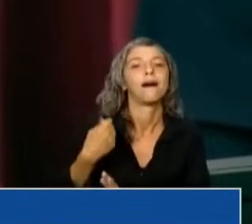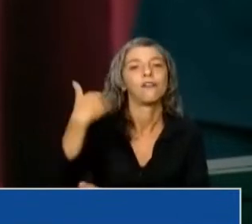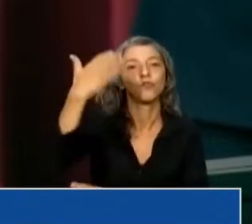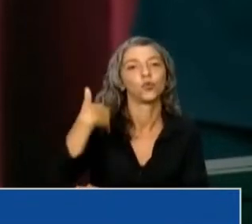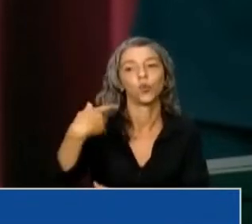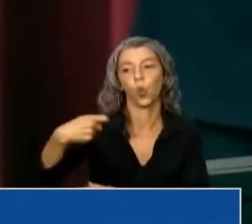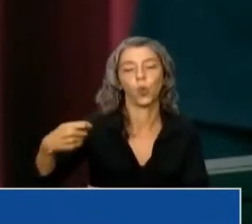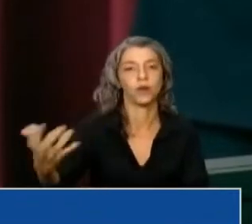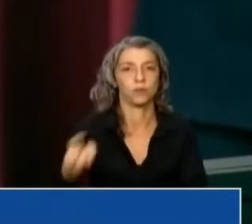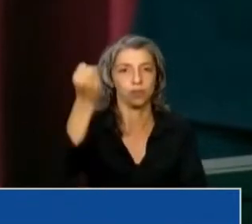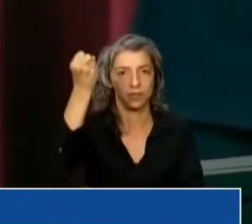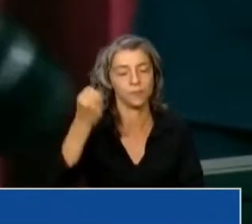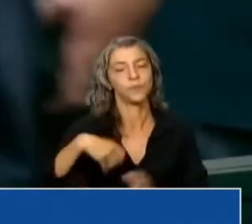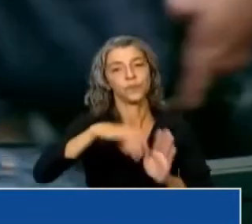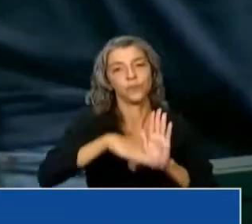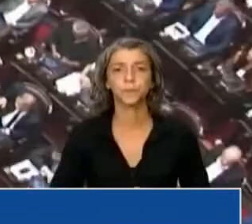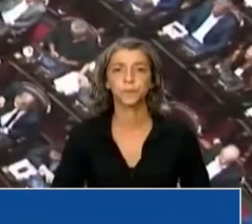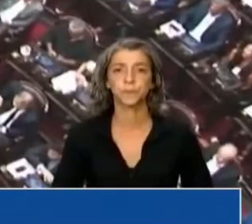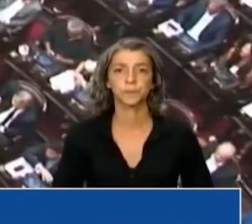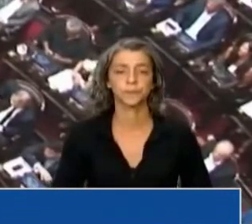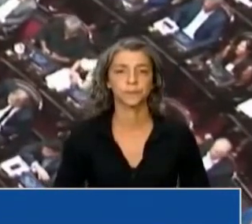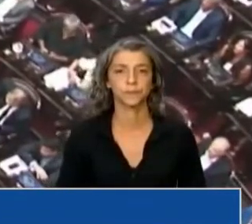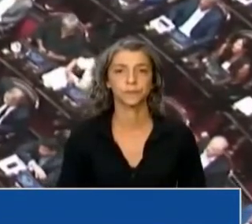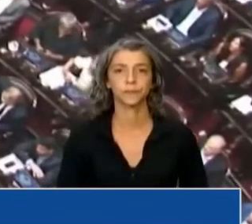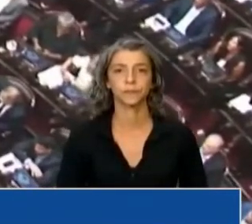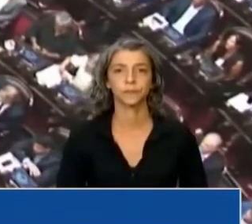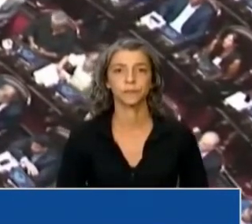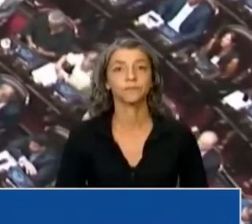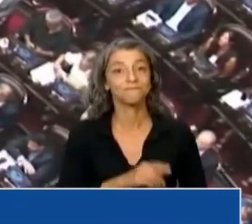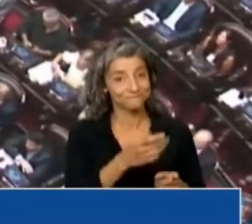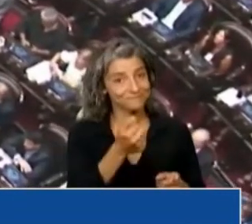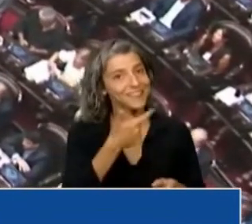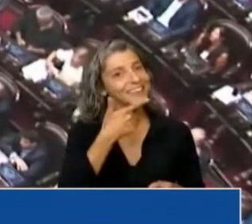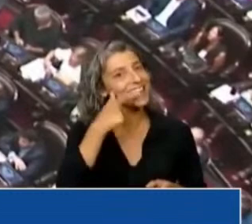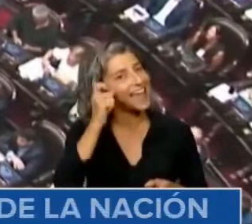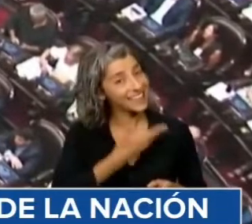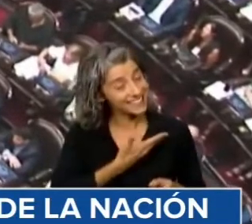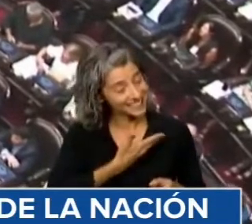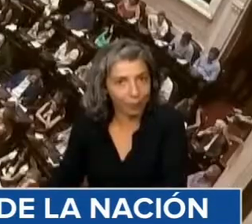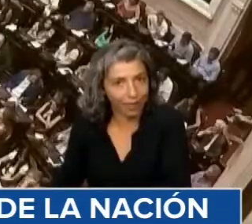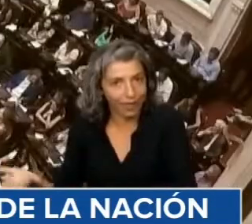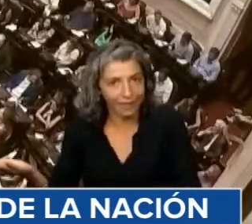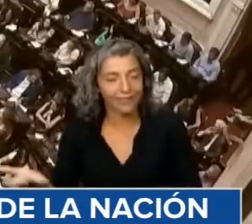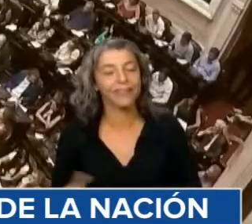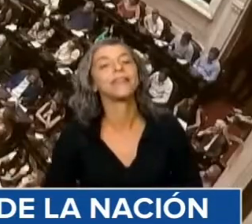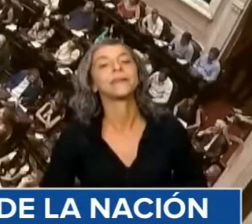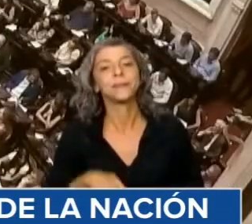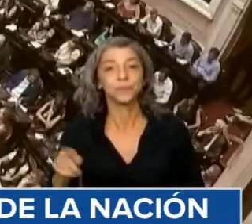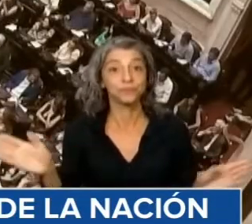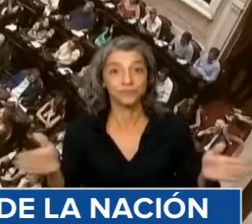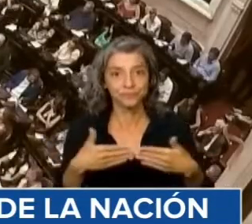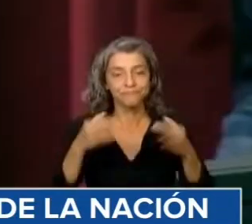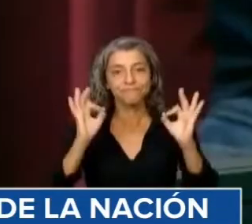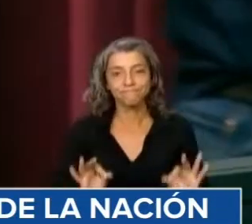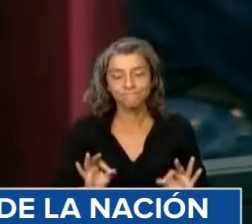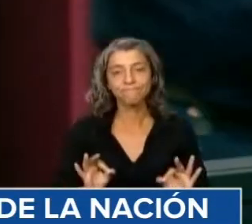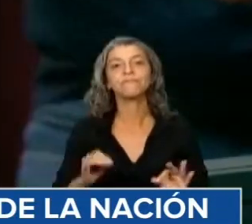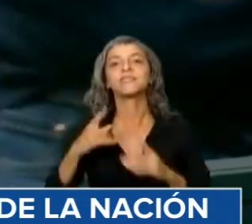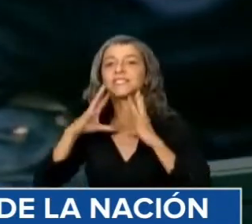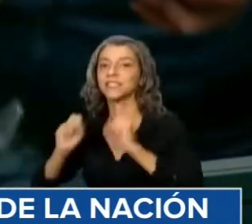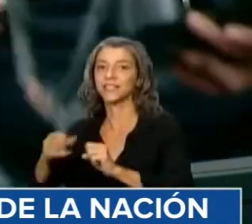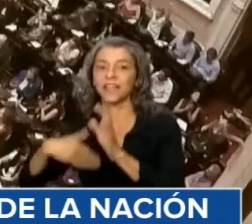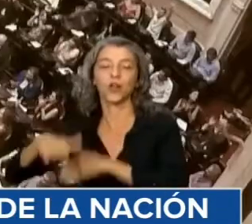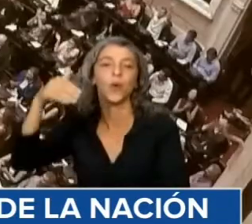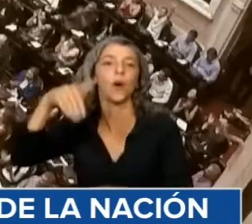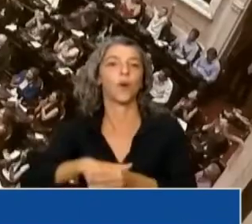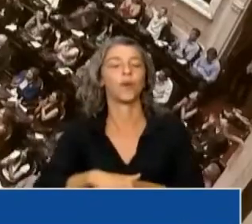608, sírvanse, marcan su voto, tiempo. Se cierra la votación. Por secretaría se dará lectura del resultado de la